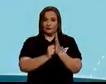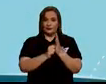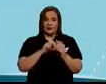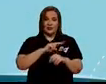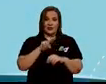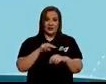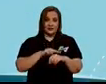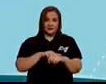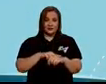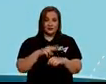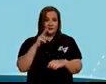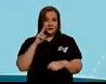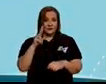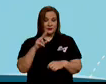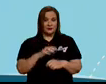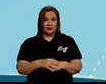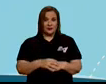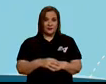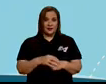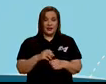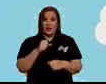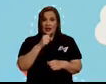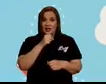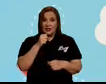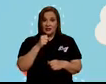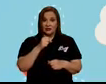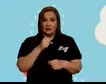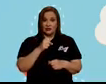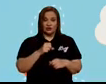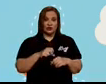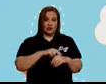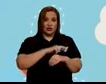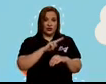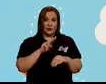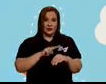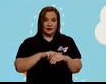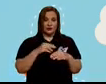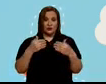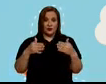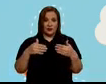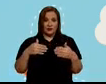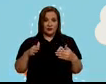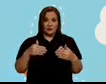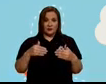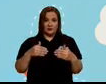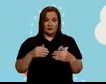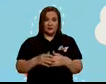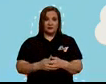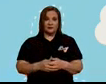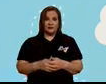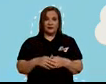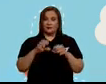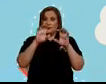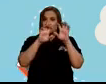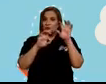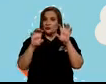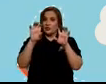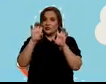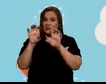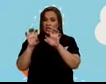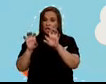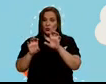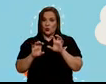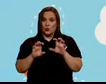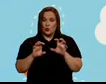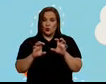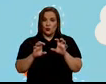Vamos a ver hoy el himno nacional. Aquí vamos a hacer un collage con